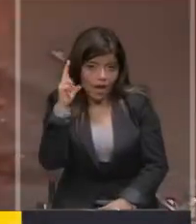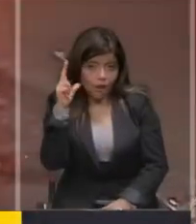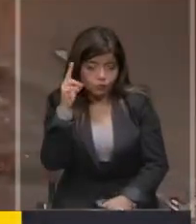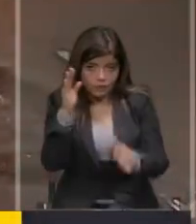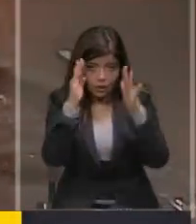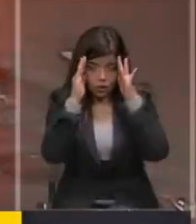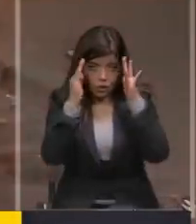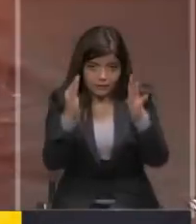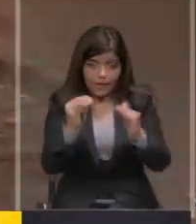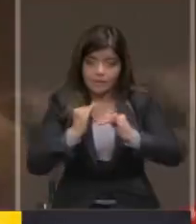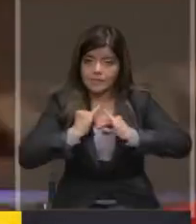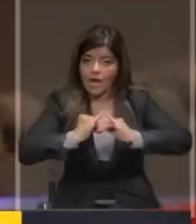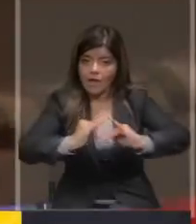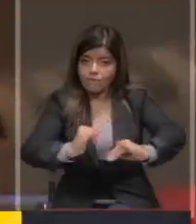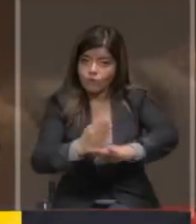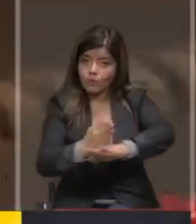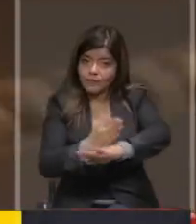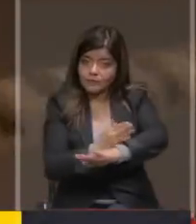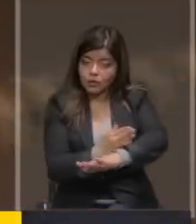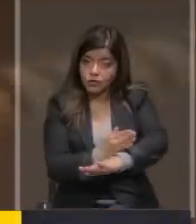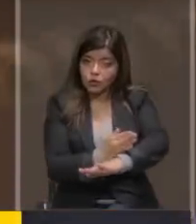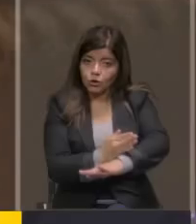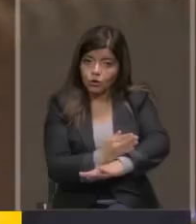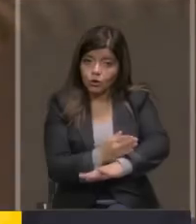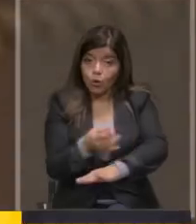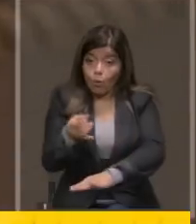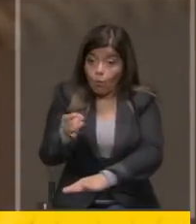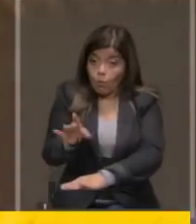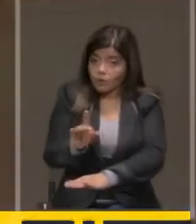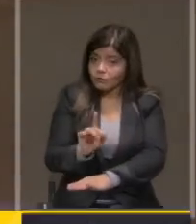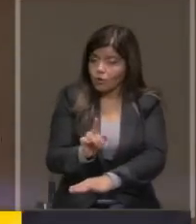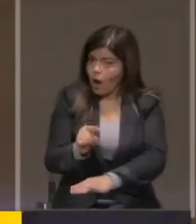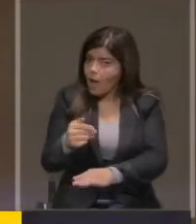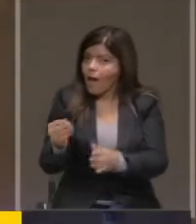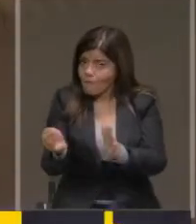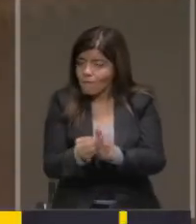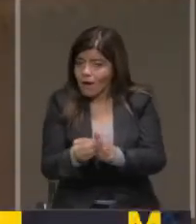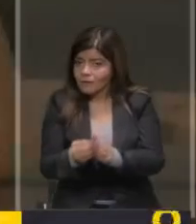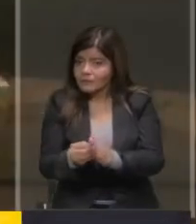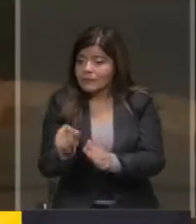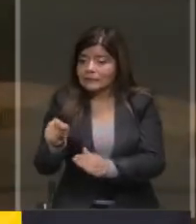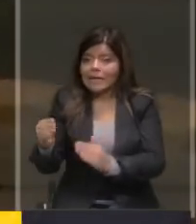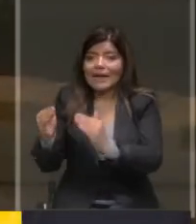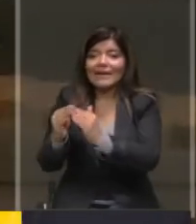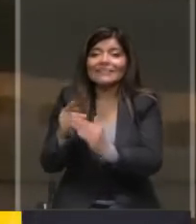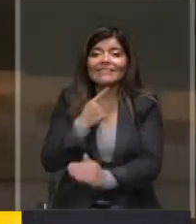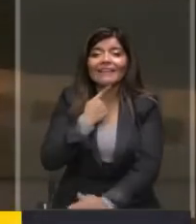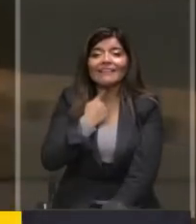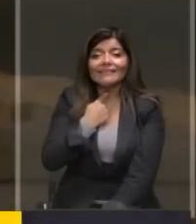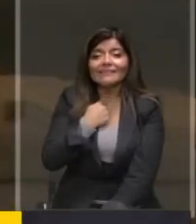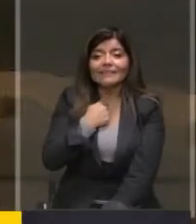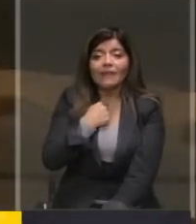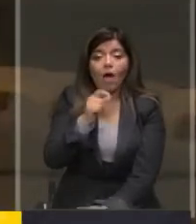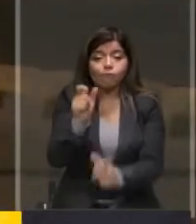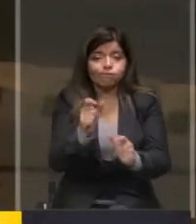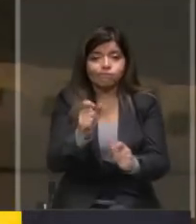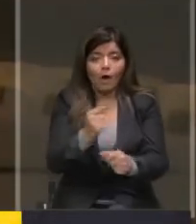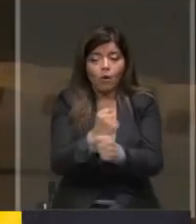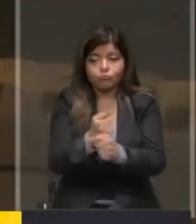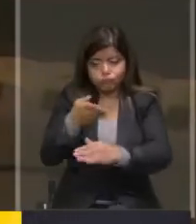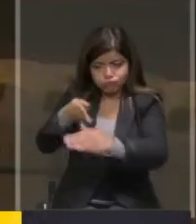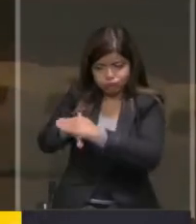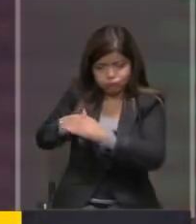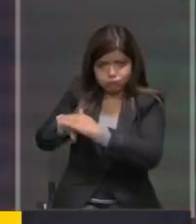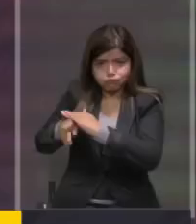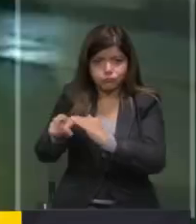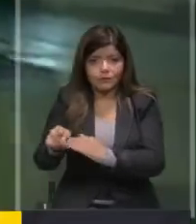atención en el informe anterior no es lo único porque obviamente está esta casa de interés que fue allanada durante esta tarde